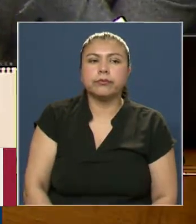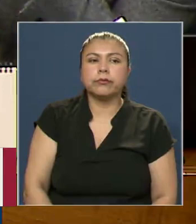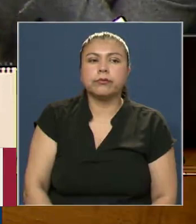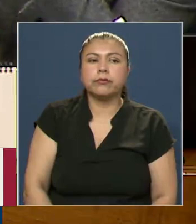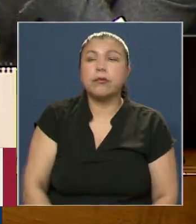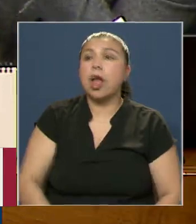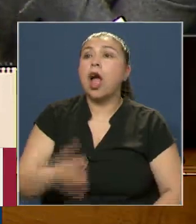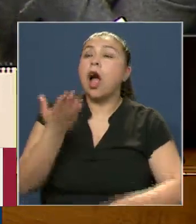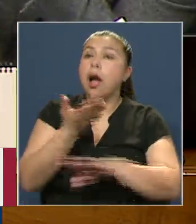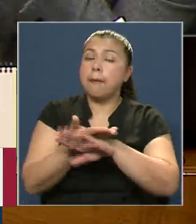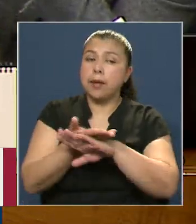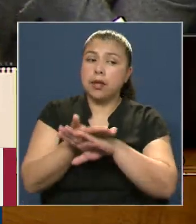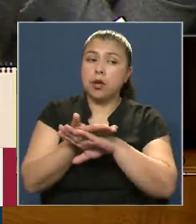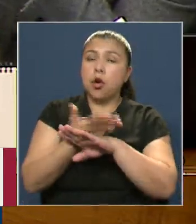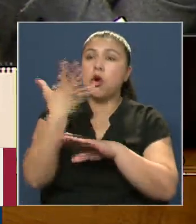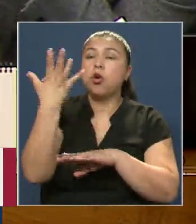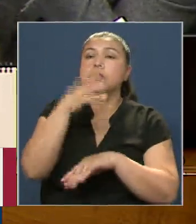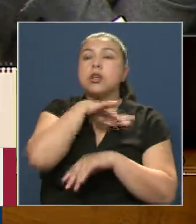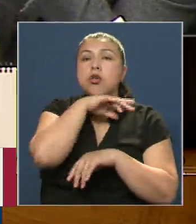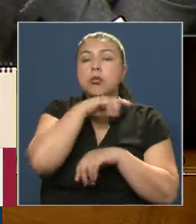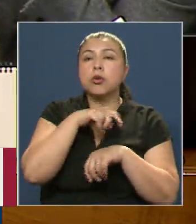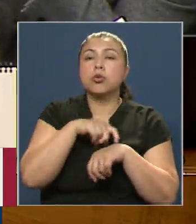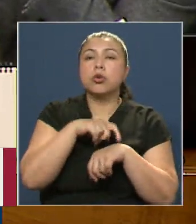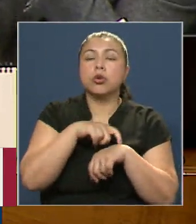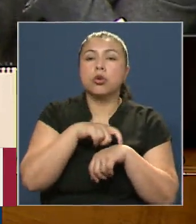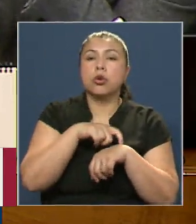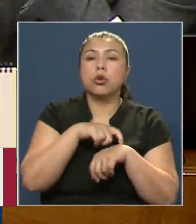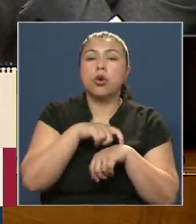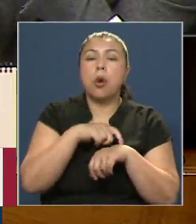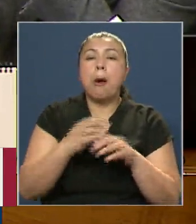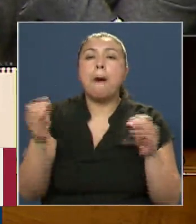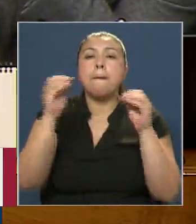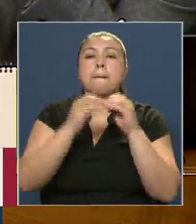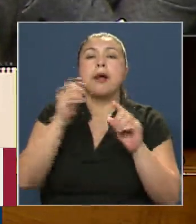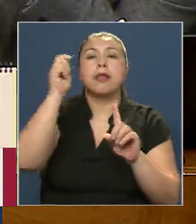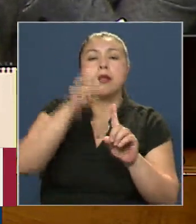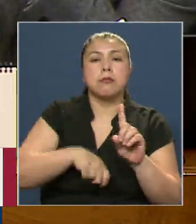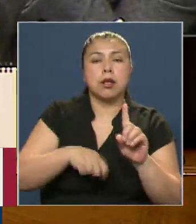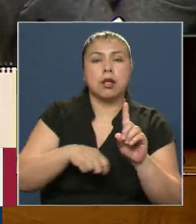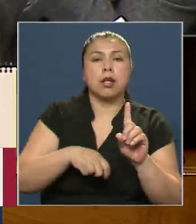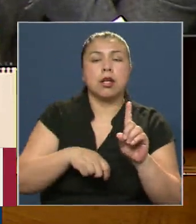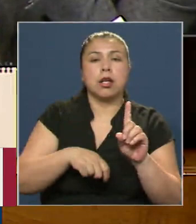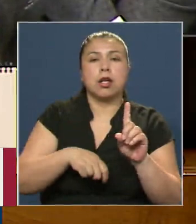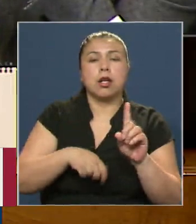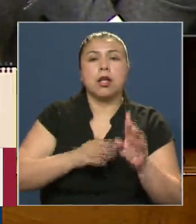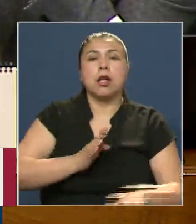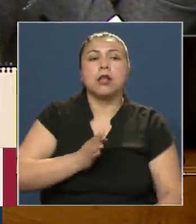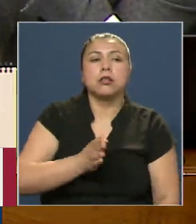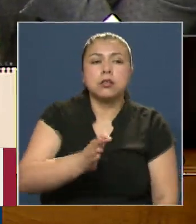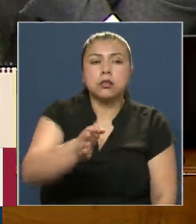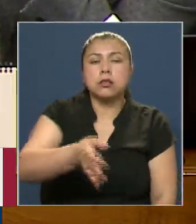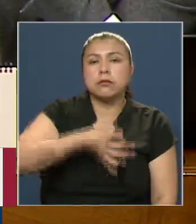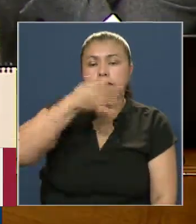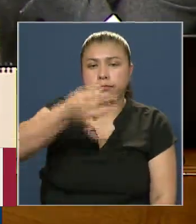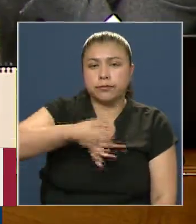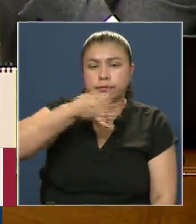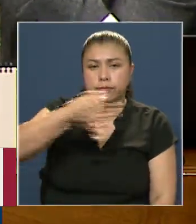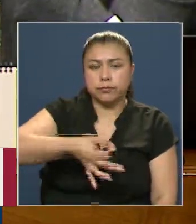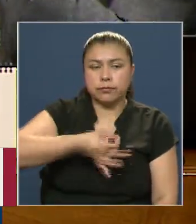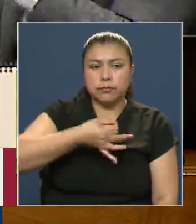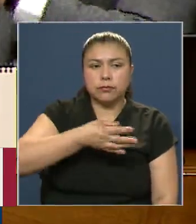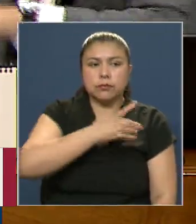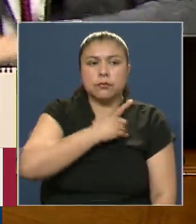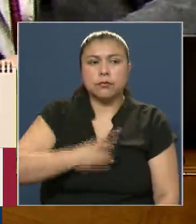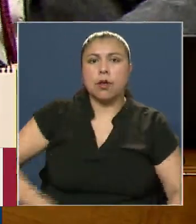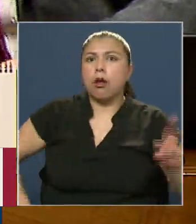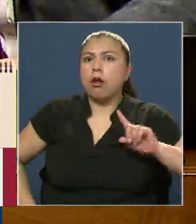Ha solicitado los 5 minutos adicionales del mes. Continúe, diputada. No puede,